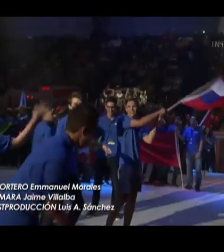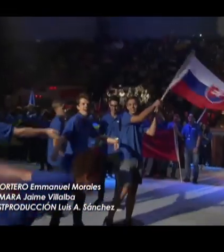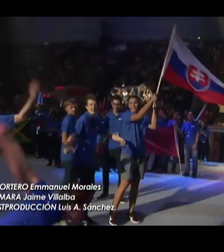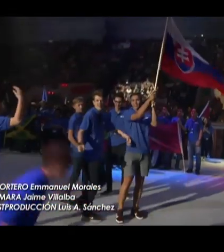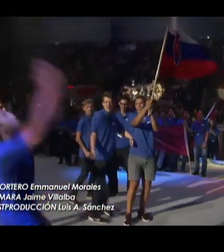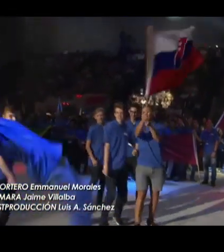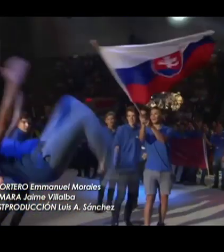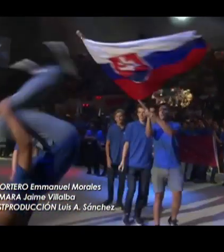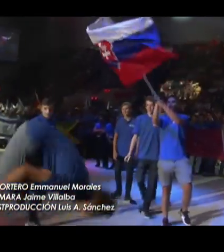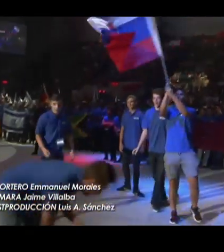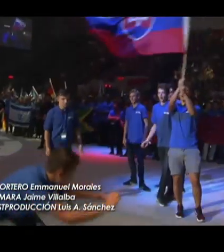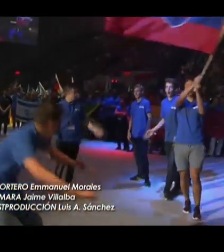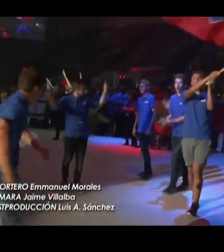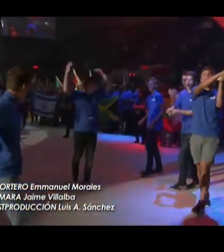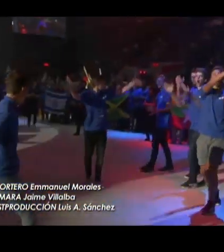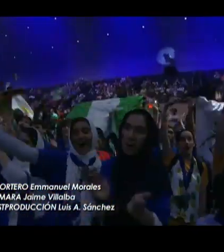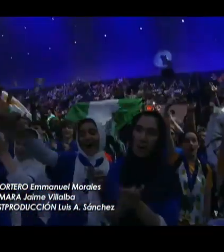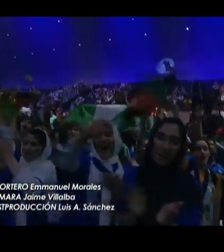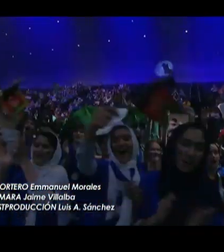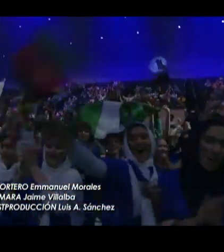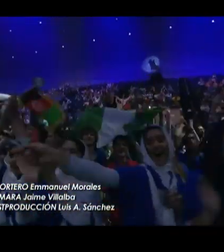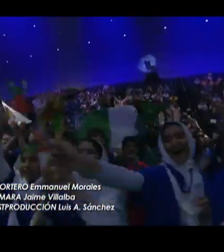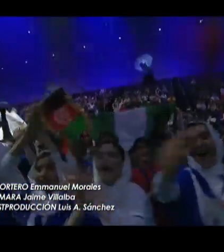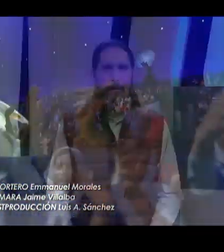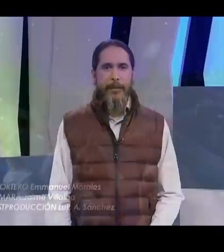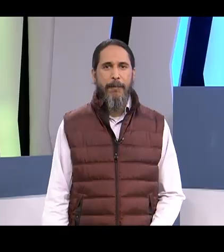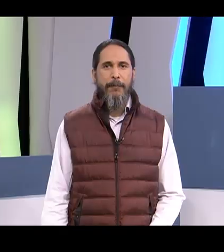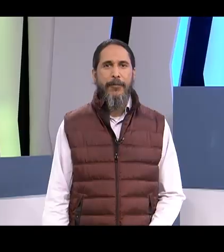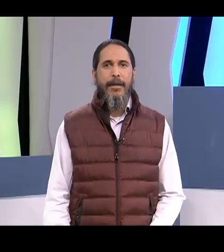Robótica First Global Challenge 2018.